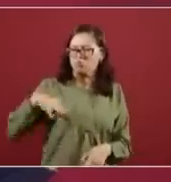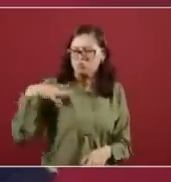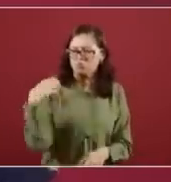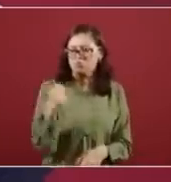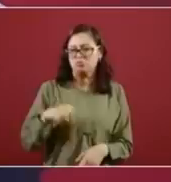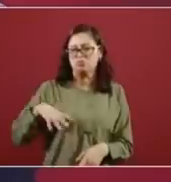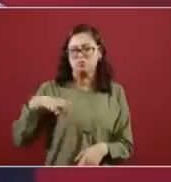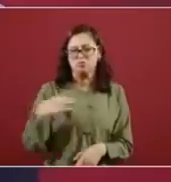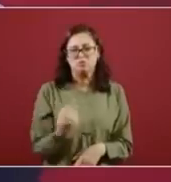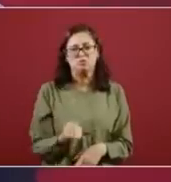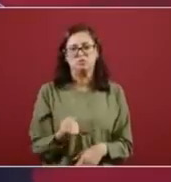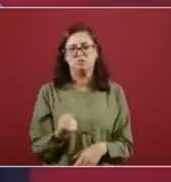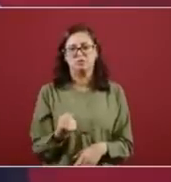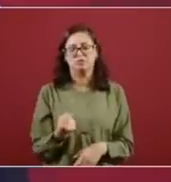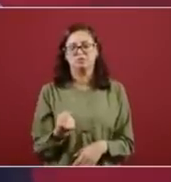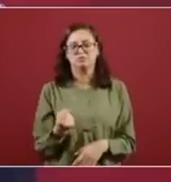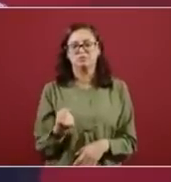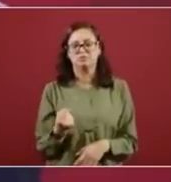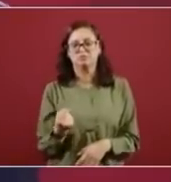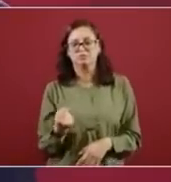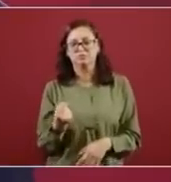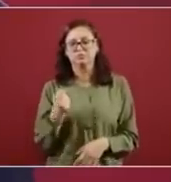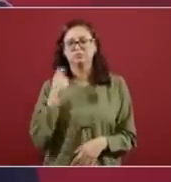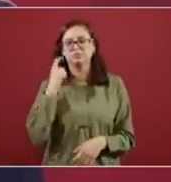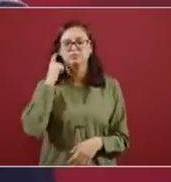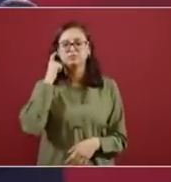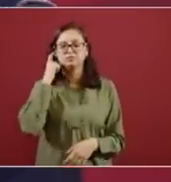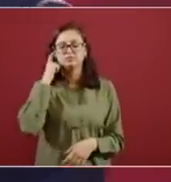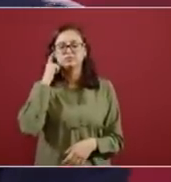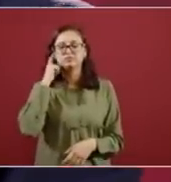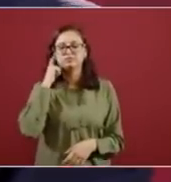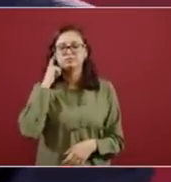entonces por eso la defensa d